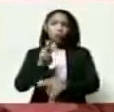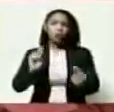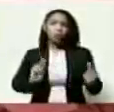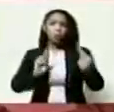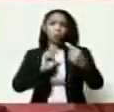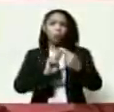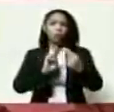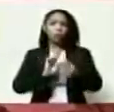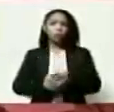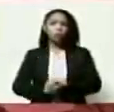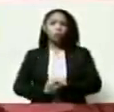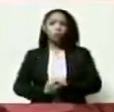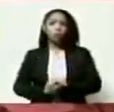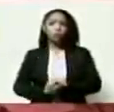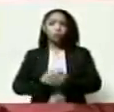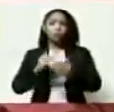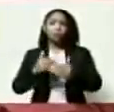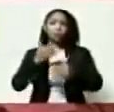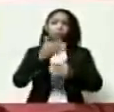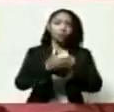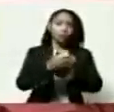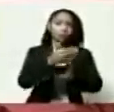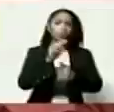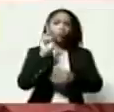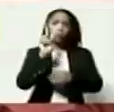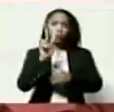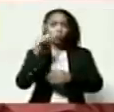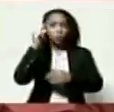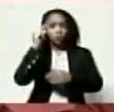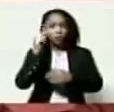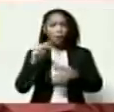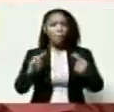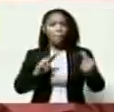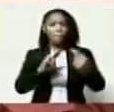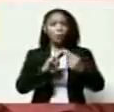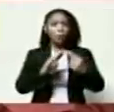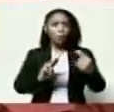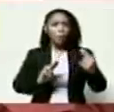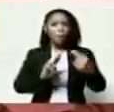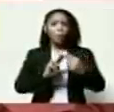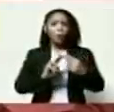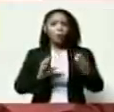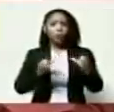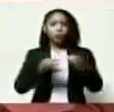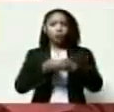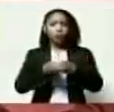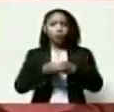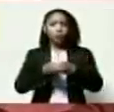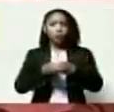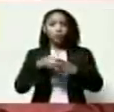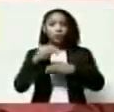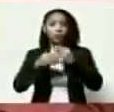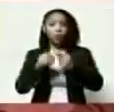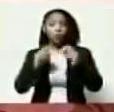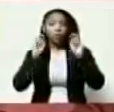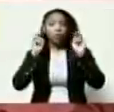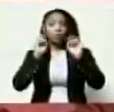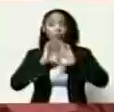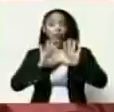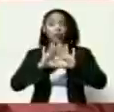dos encuentros sucesivos, ¿no? Dos días seguidos. Y se trataron temas que ya el presidente